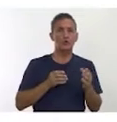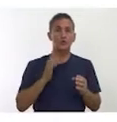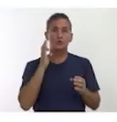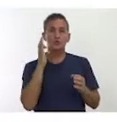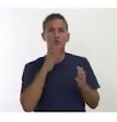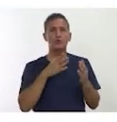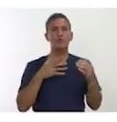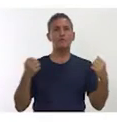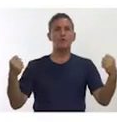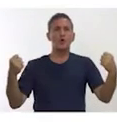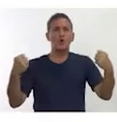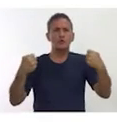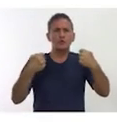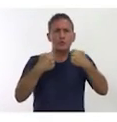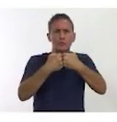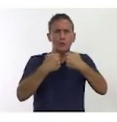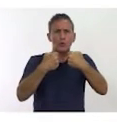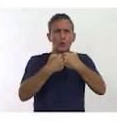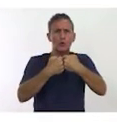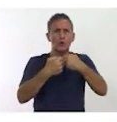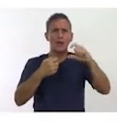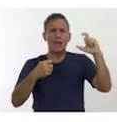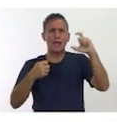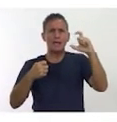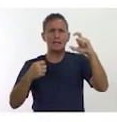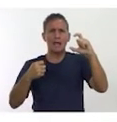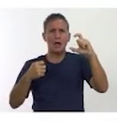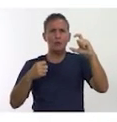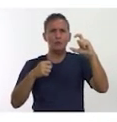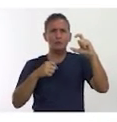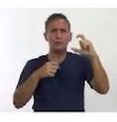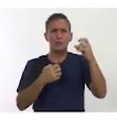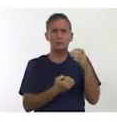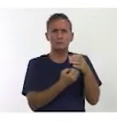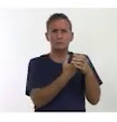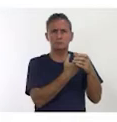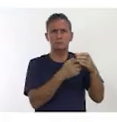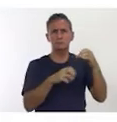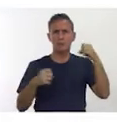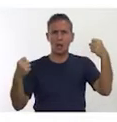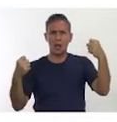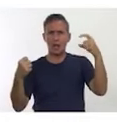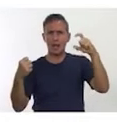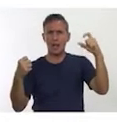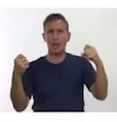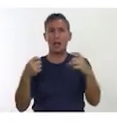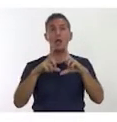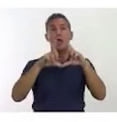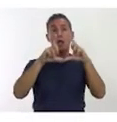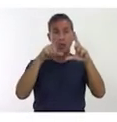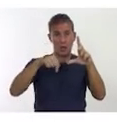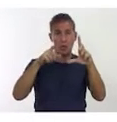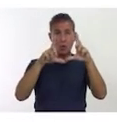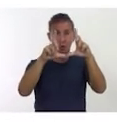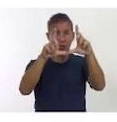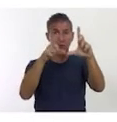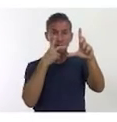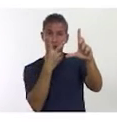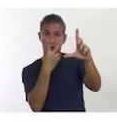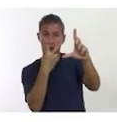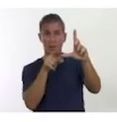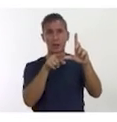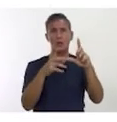que su flujo se opone a la causa que lo produce. Vamos a ponerles una diapo